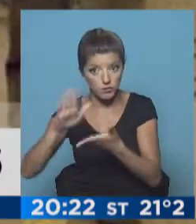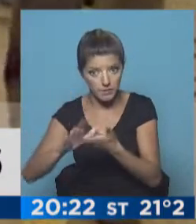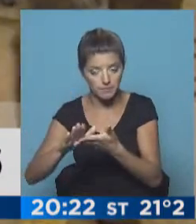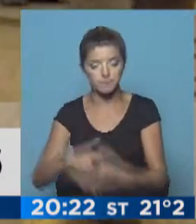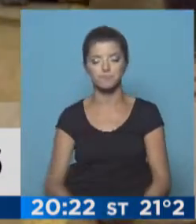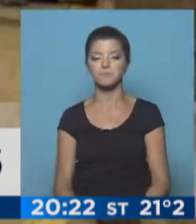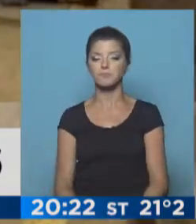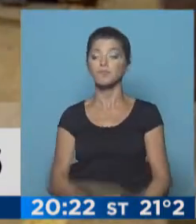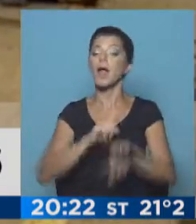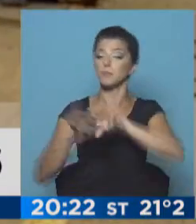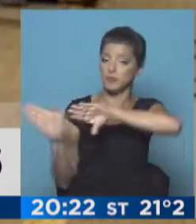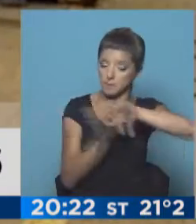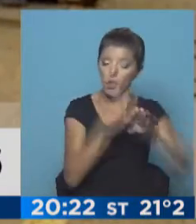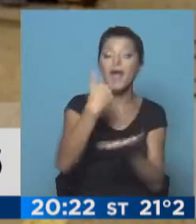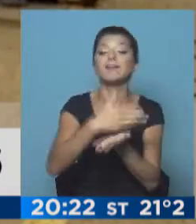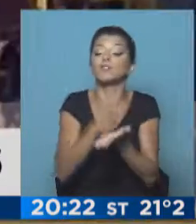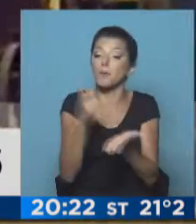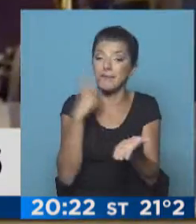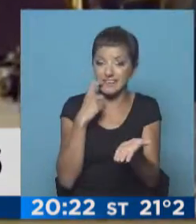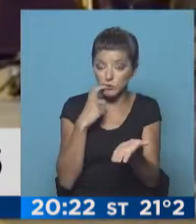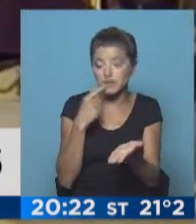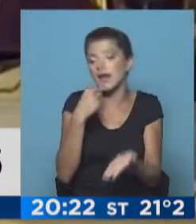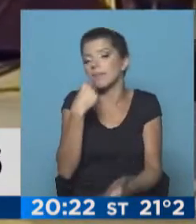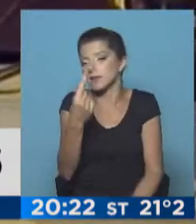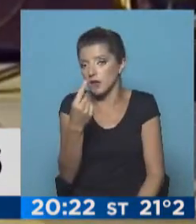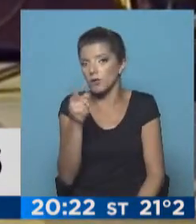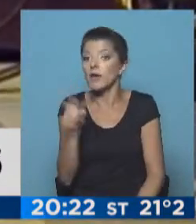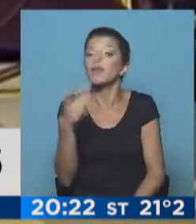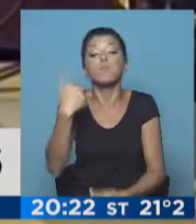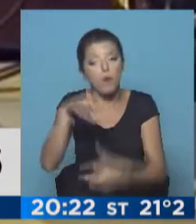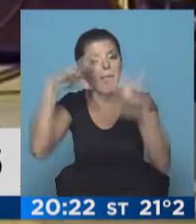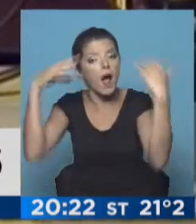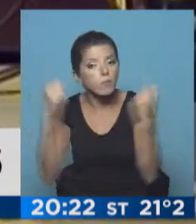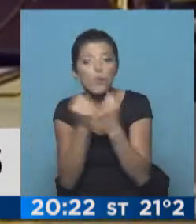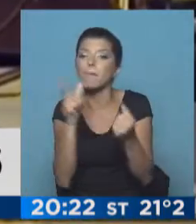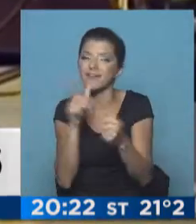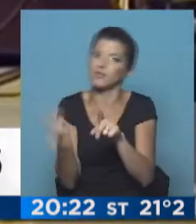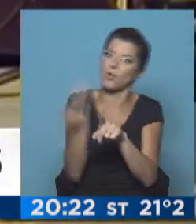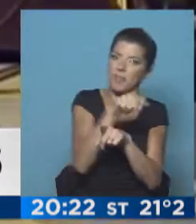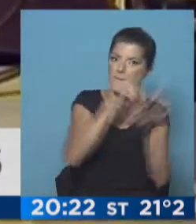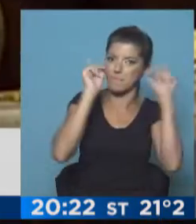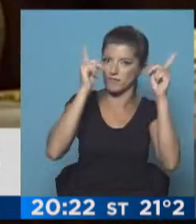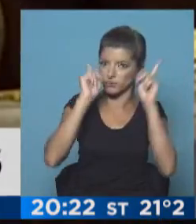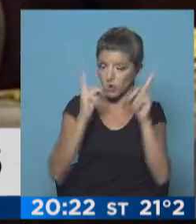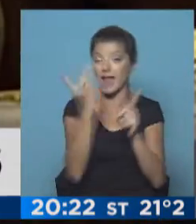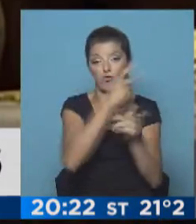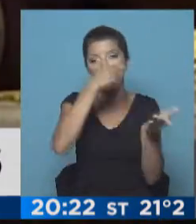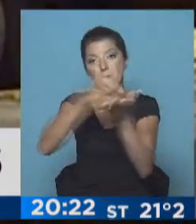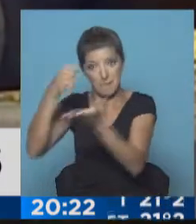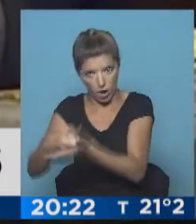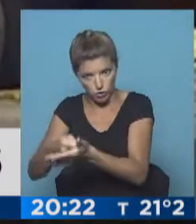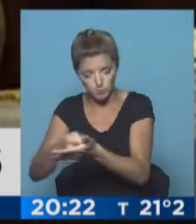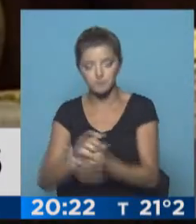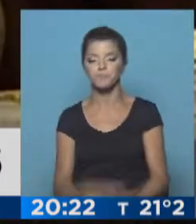vez, los metalúrgicos dejaron entrever que están en sintonía con cerrar un tipo de acuerdo similar, es decir, en 2 tramos.